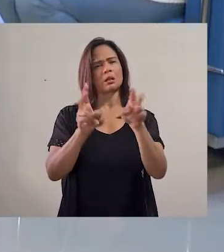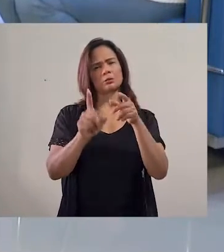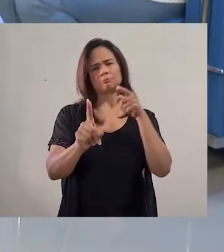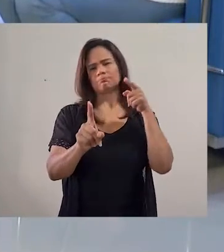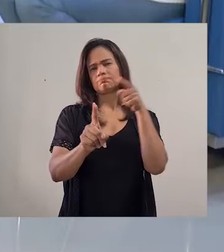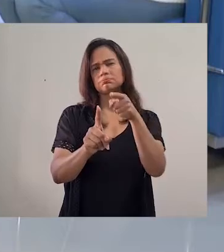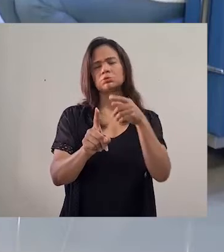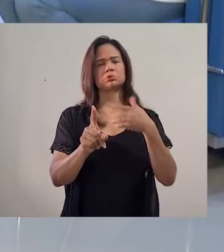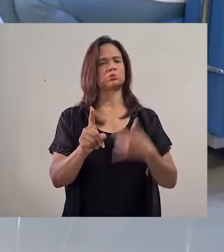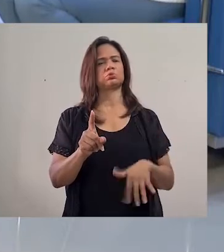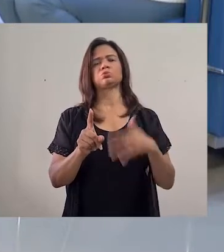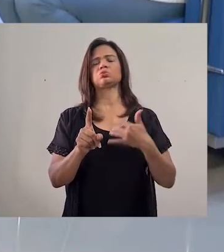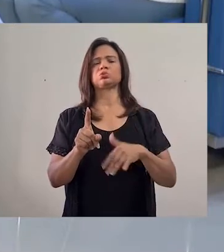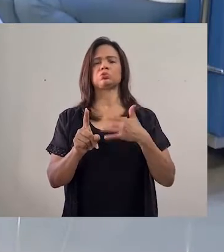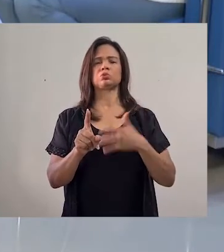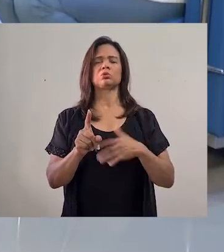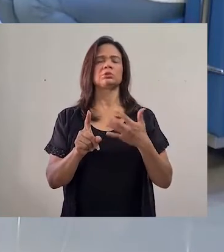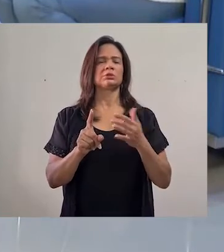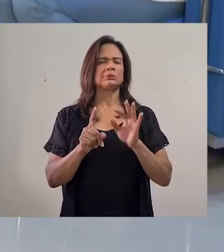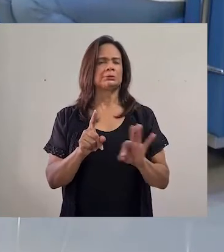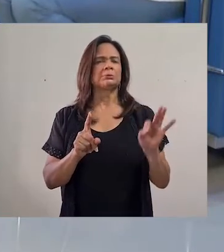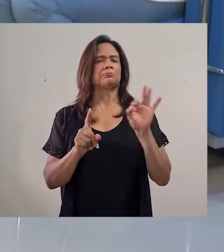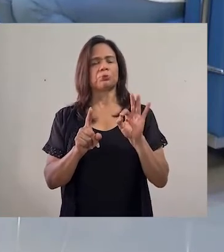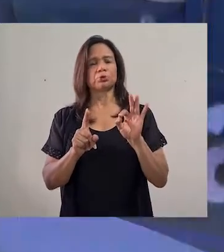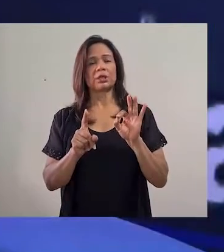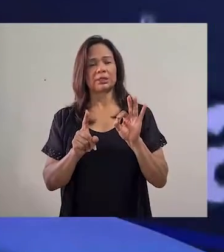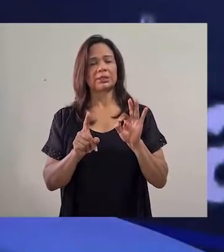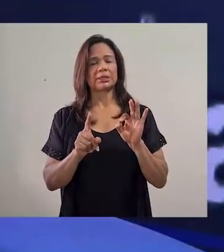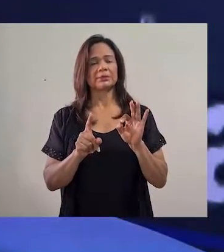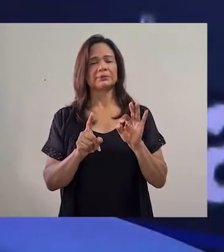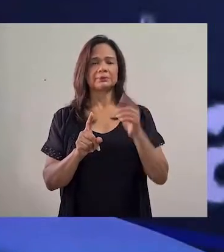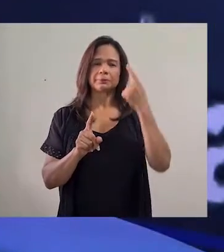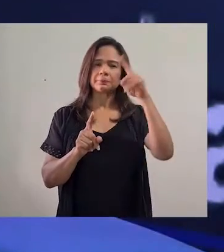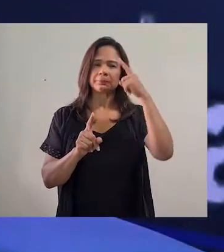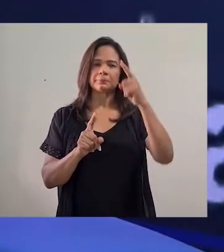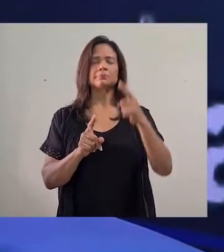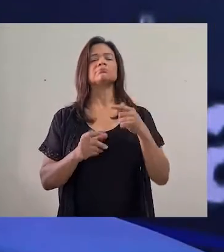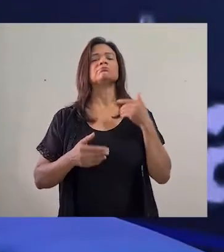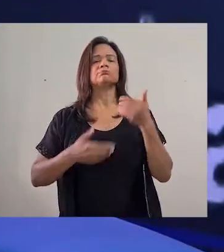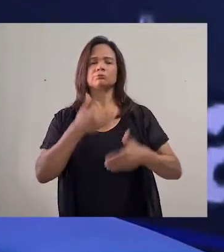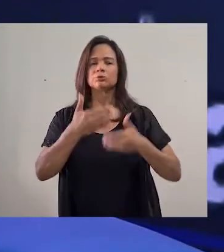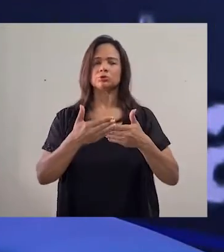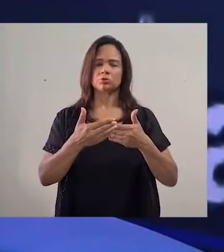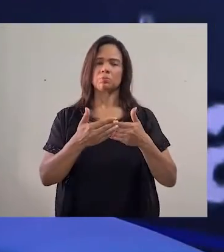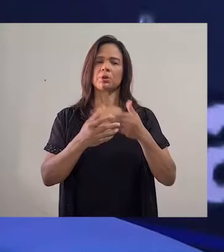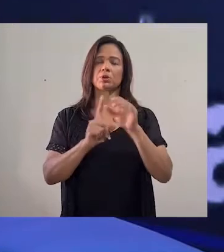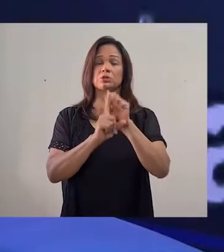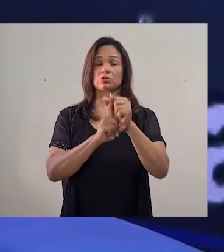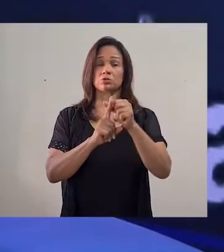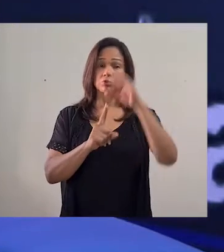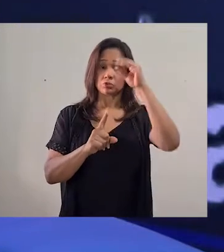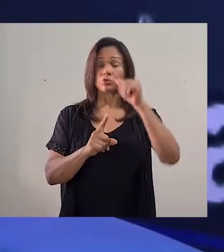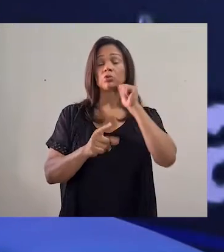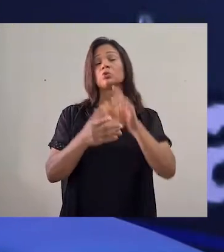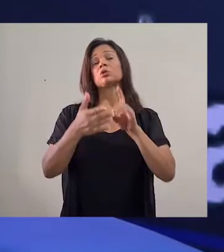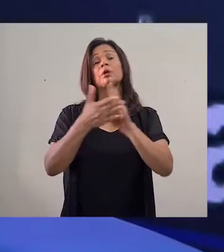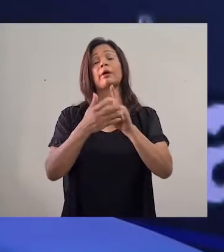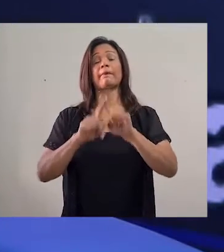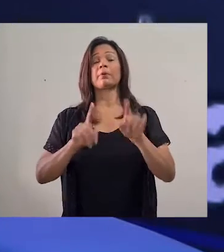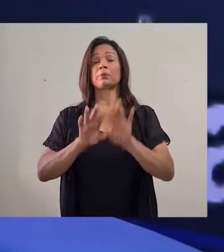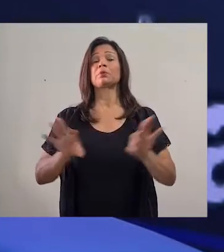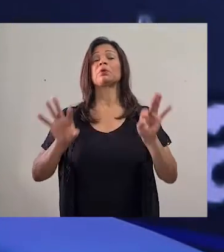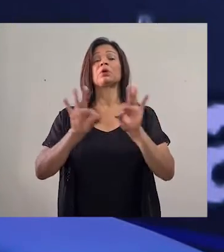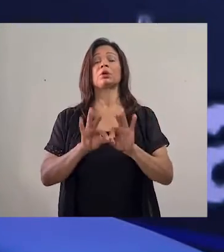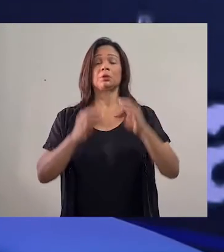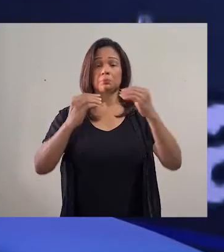familia, es una condición neurálgica para sacar a camino a un niño con una condición de